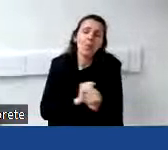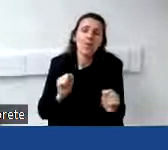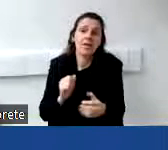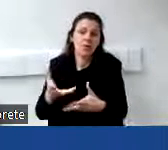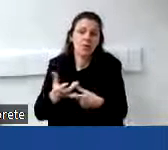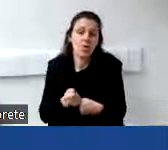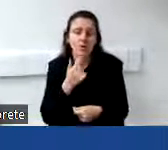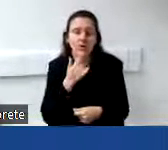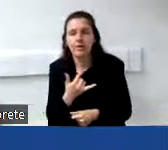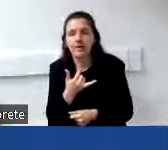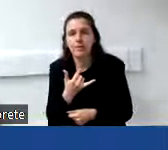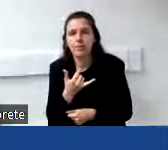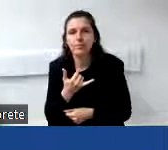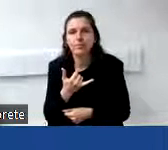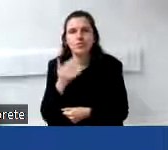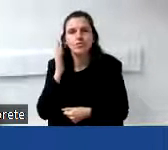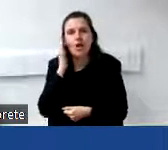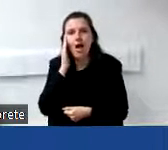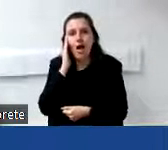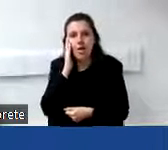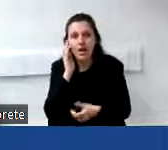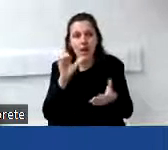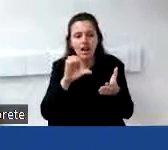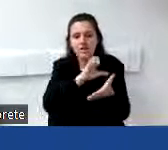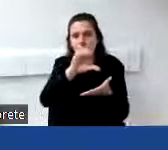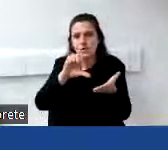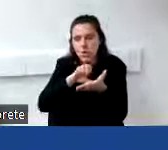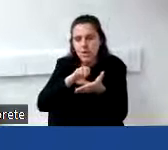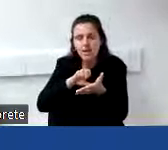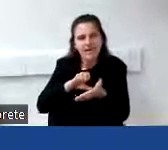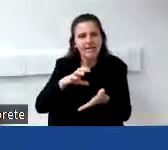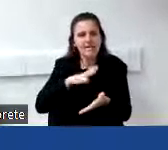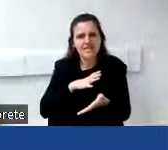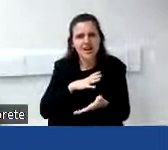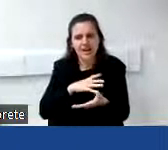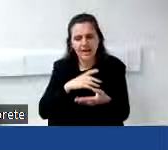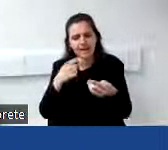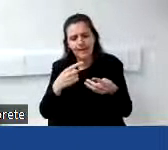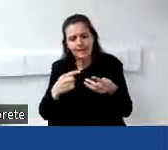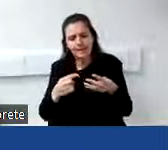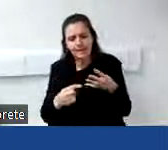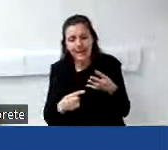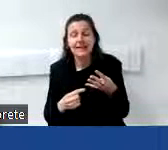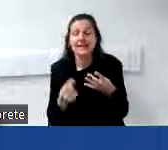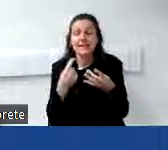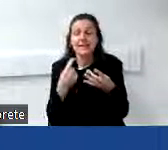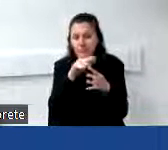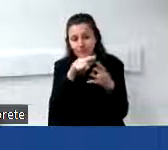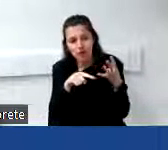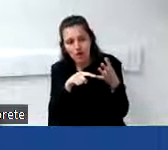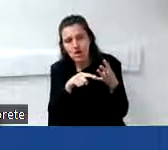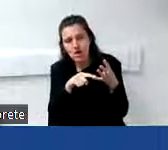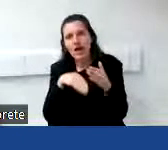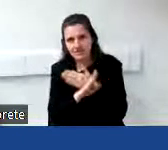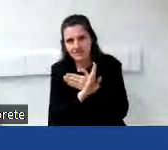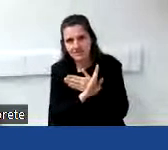ejemplo, los itinerarios accesibles, mapear los servicios, decir, bueno, tenemos determinados servicios accesibles para las personas